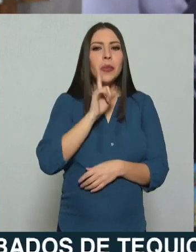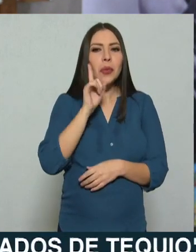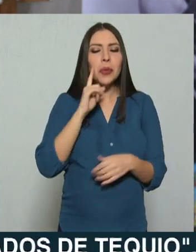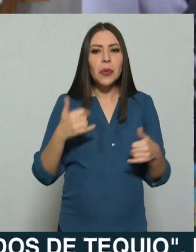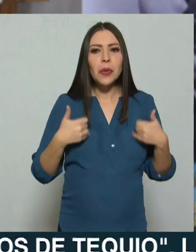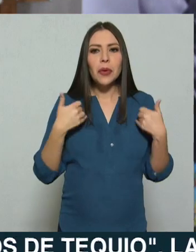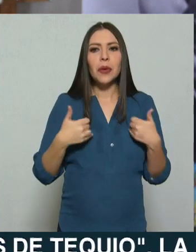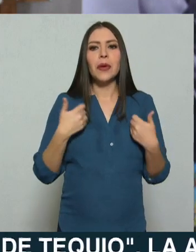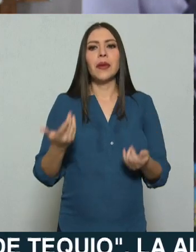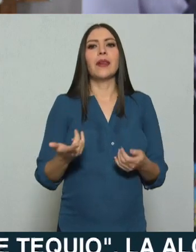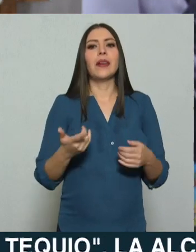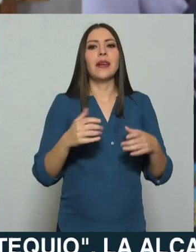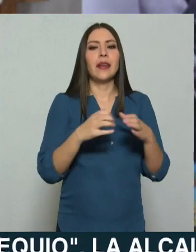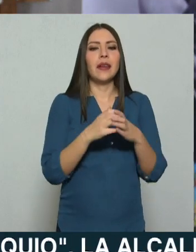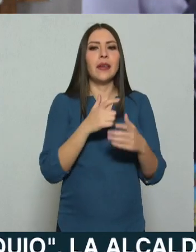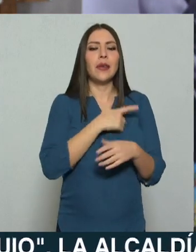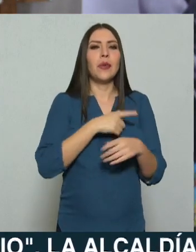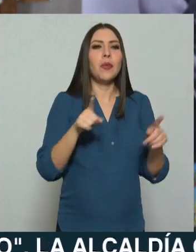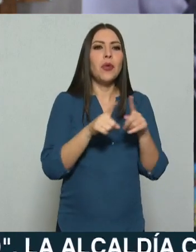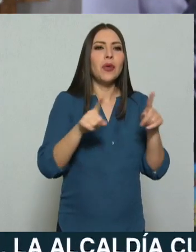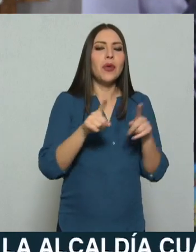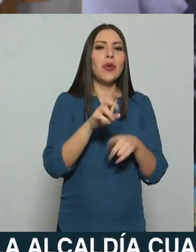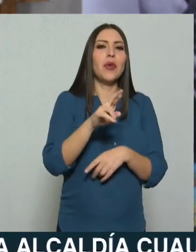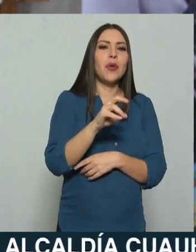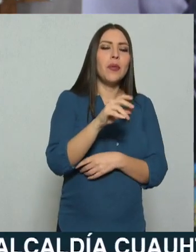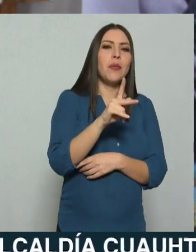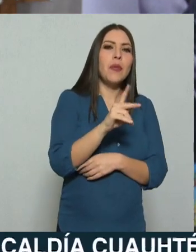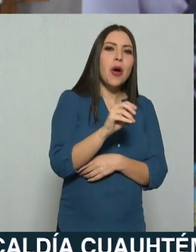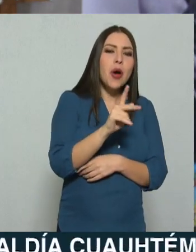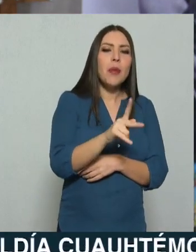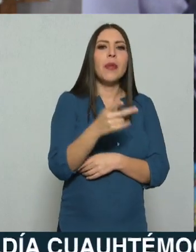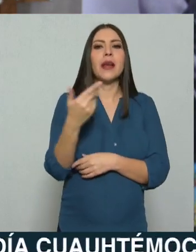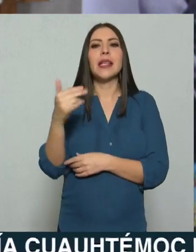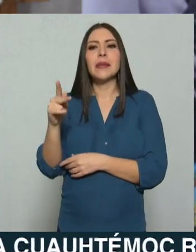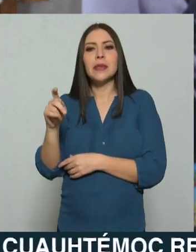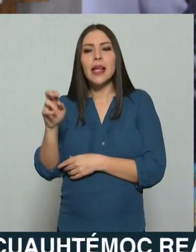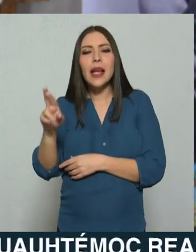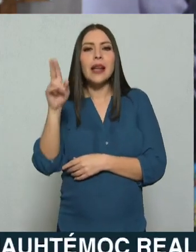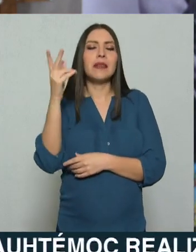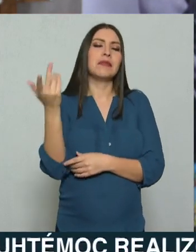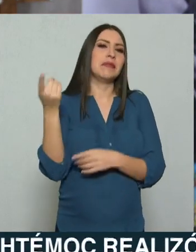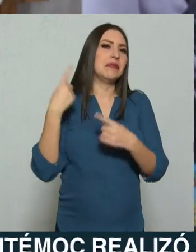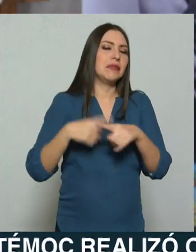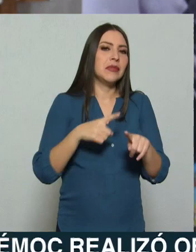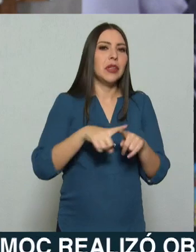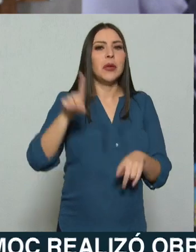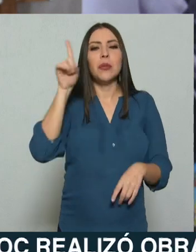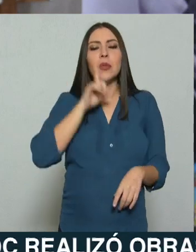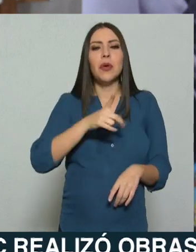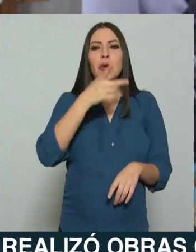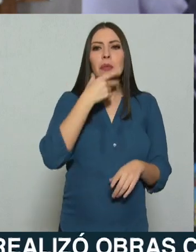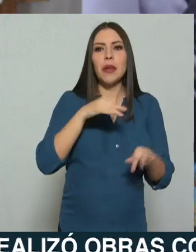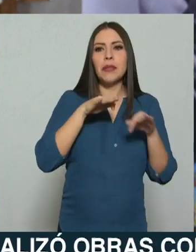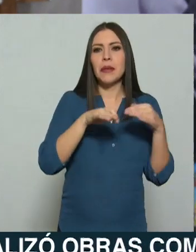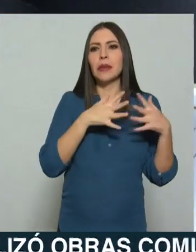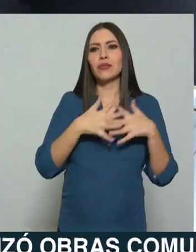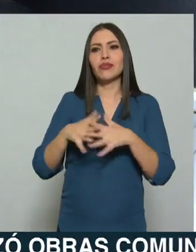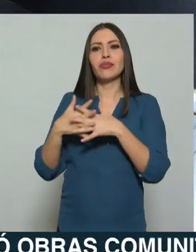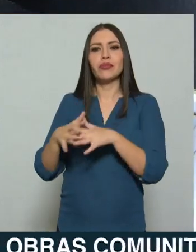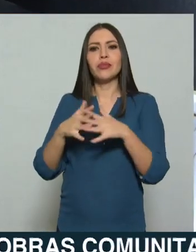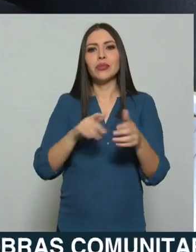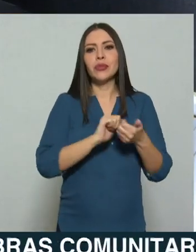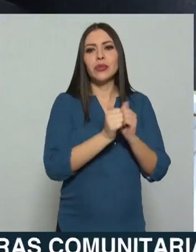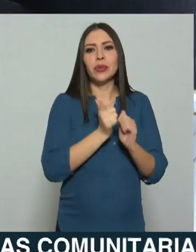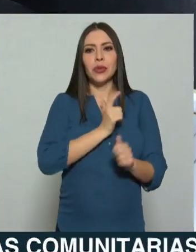solamente punk, sino banda más hipster, señoras, señores, para el trabajo, o sea, se fue diversificando.